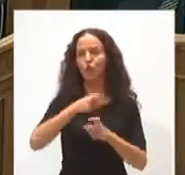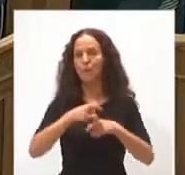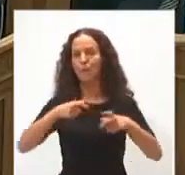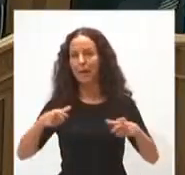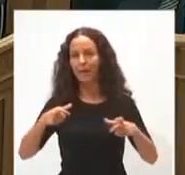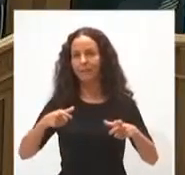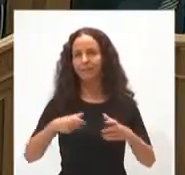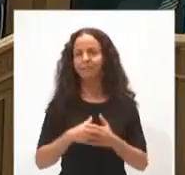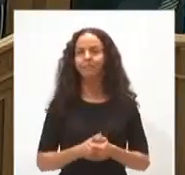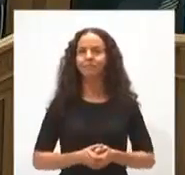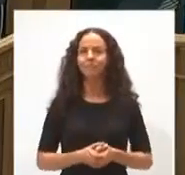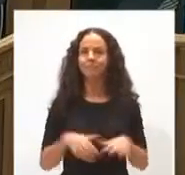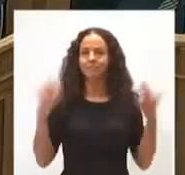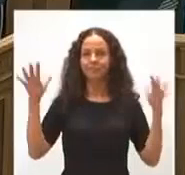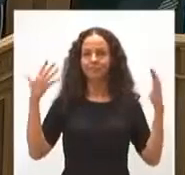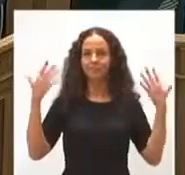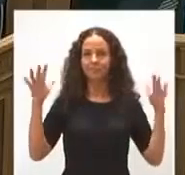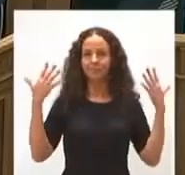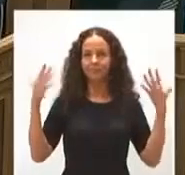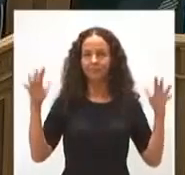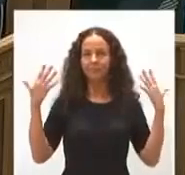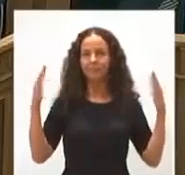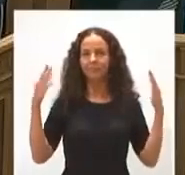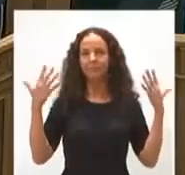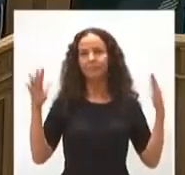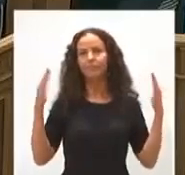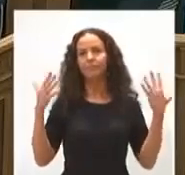450 plazas convocadas